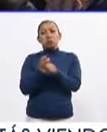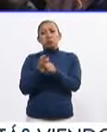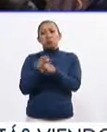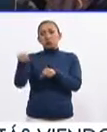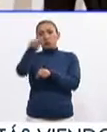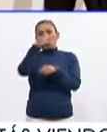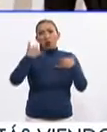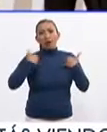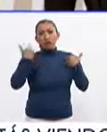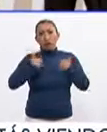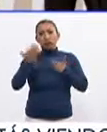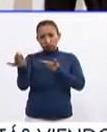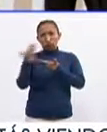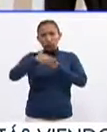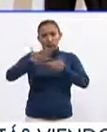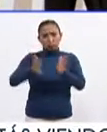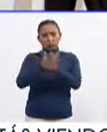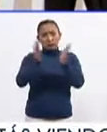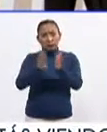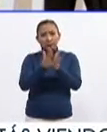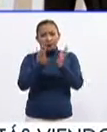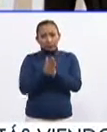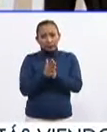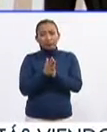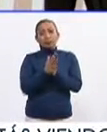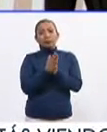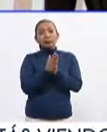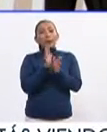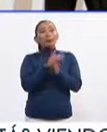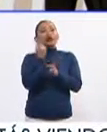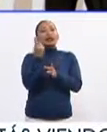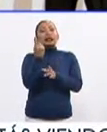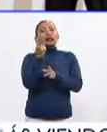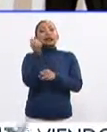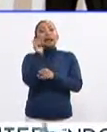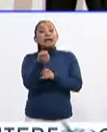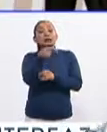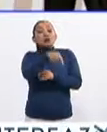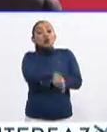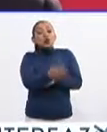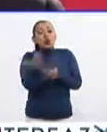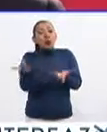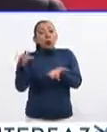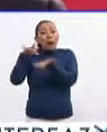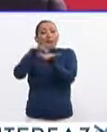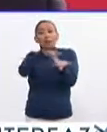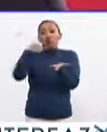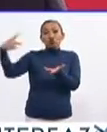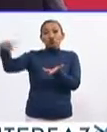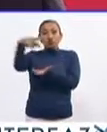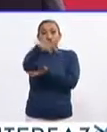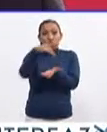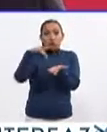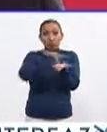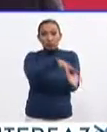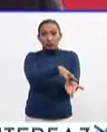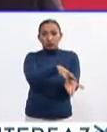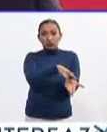a los jóvenes a participar, porque se trata de una contribución.